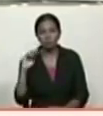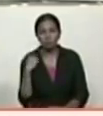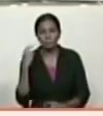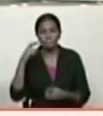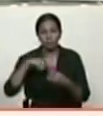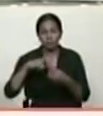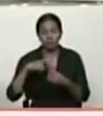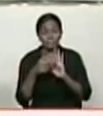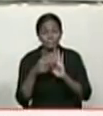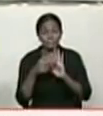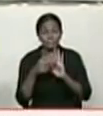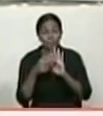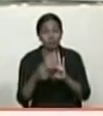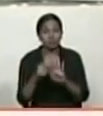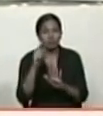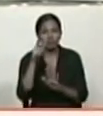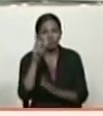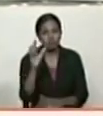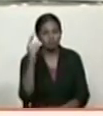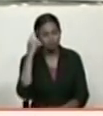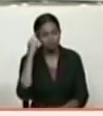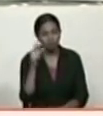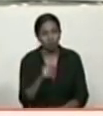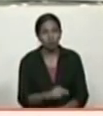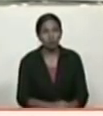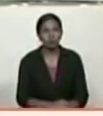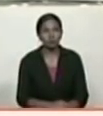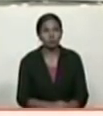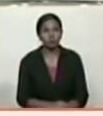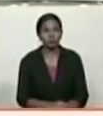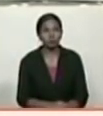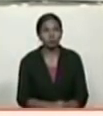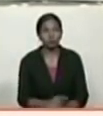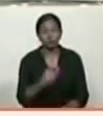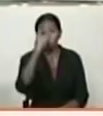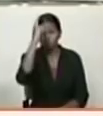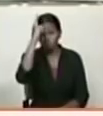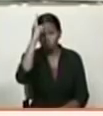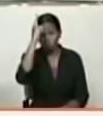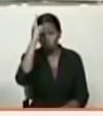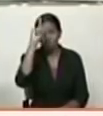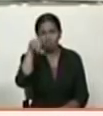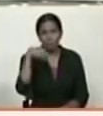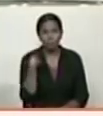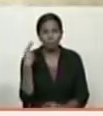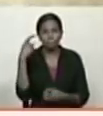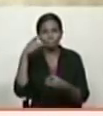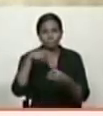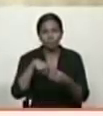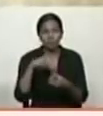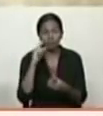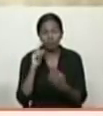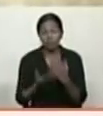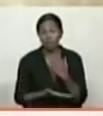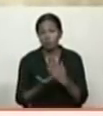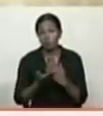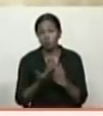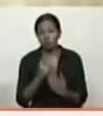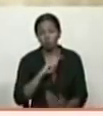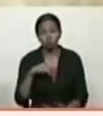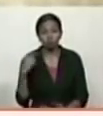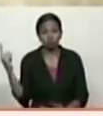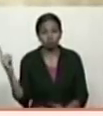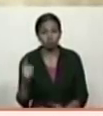en esos actos. Con Turquía, que fue el próximo destino importante en Ankara, llegamos el día de